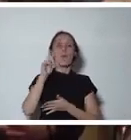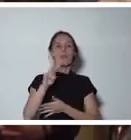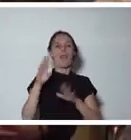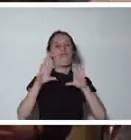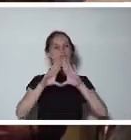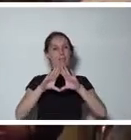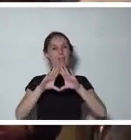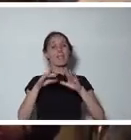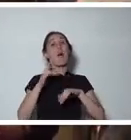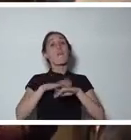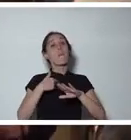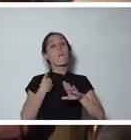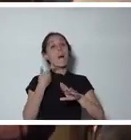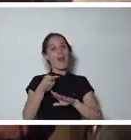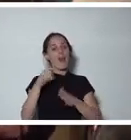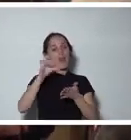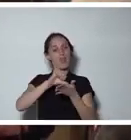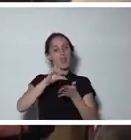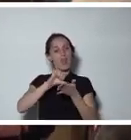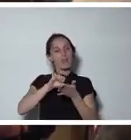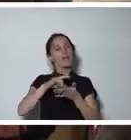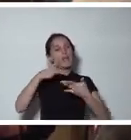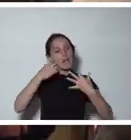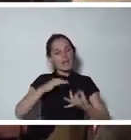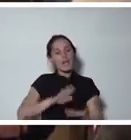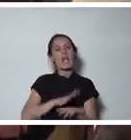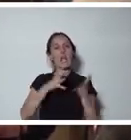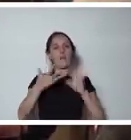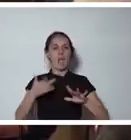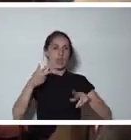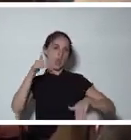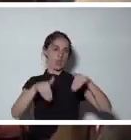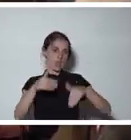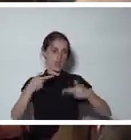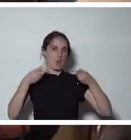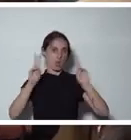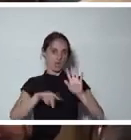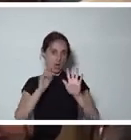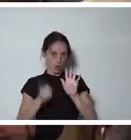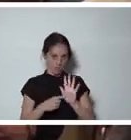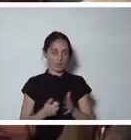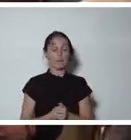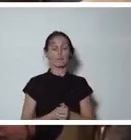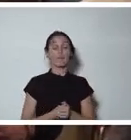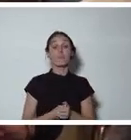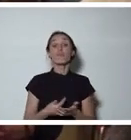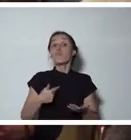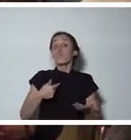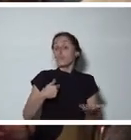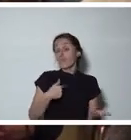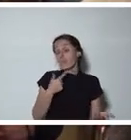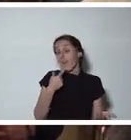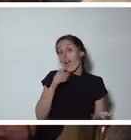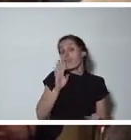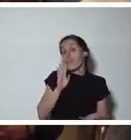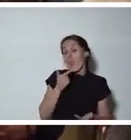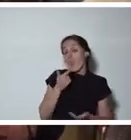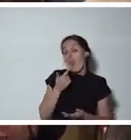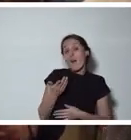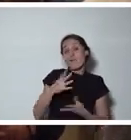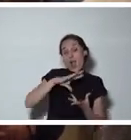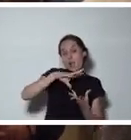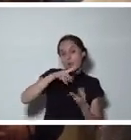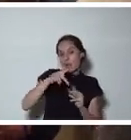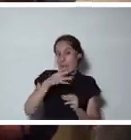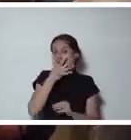ciudad realmente democrática No Y ahí como decía pues humildemente no y por ejemplo celebrábamos una noticia bonita que comparto con